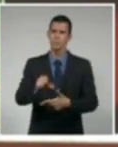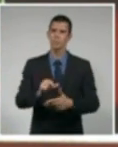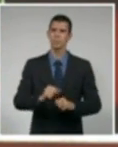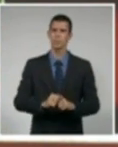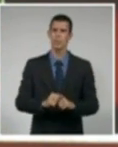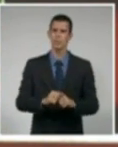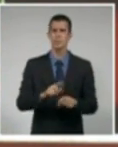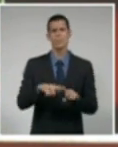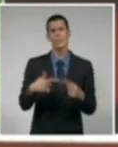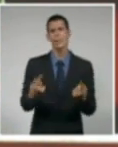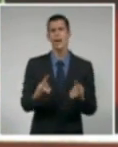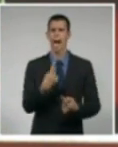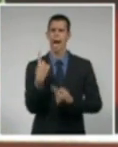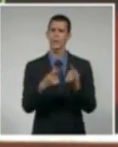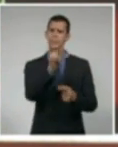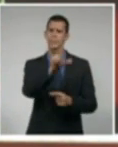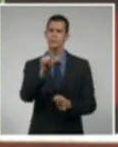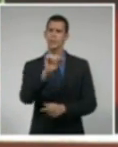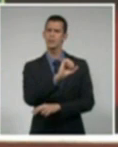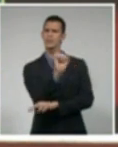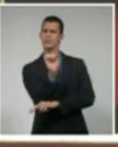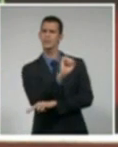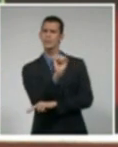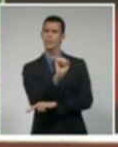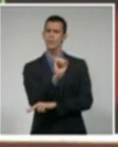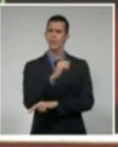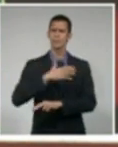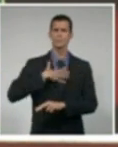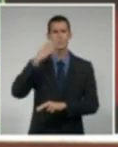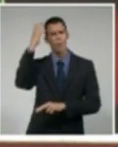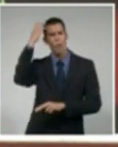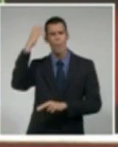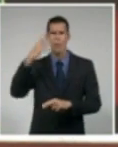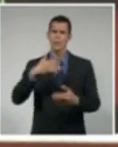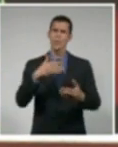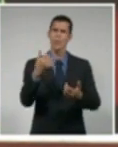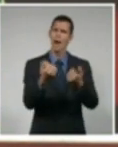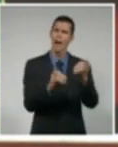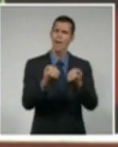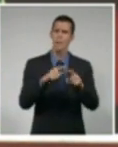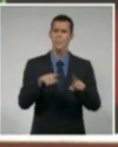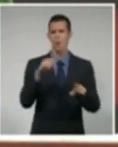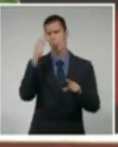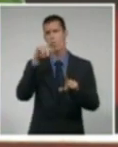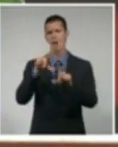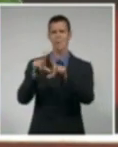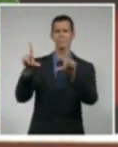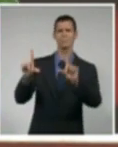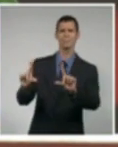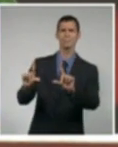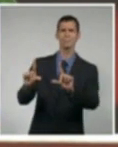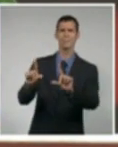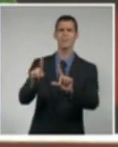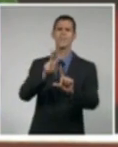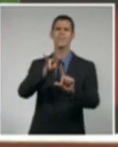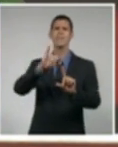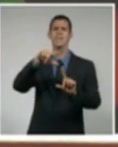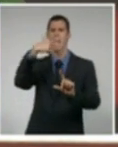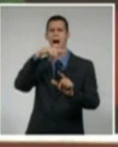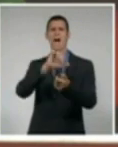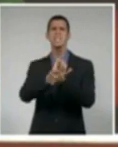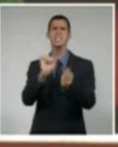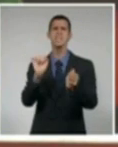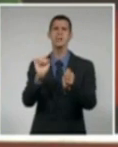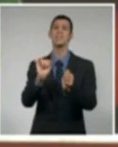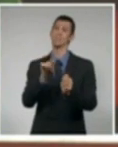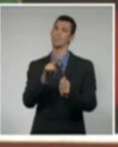choferes de vehículos estatales sin el autorizo pertinente. Por supuesto, eso son multas de 3.000 pesos, y ya se comenzó a